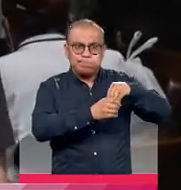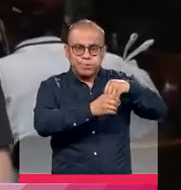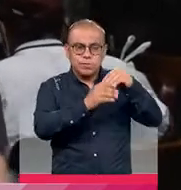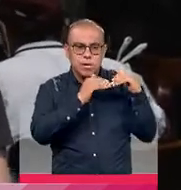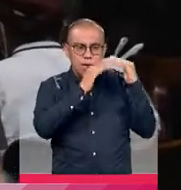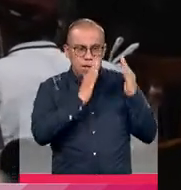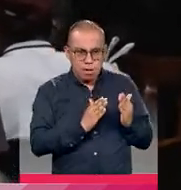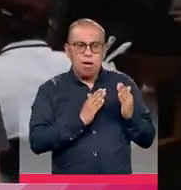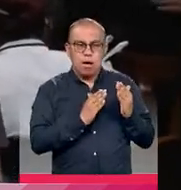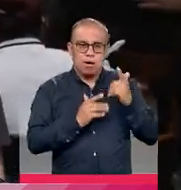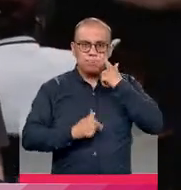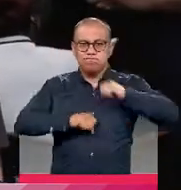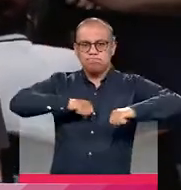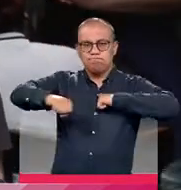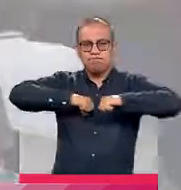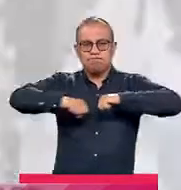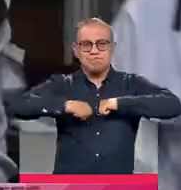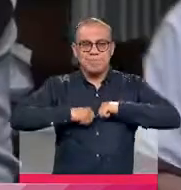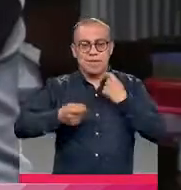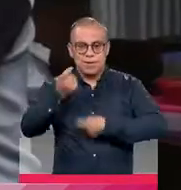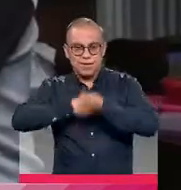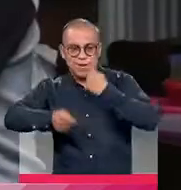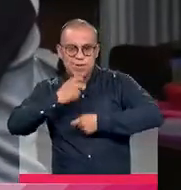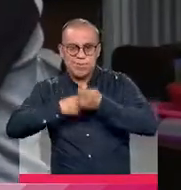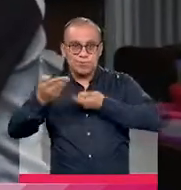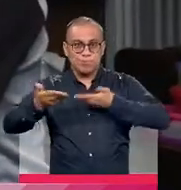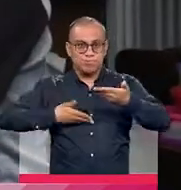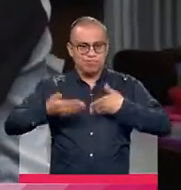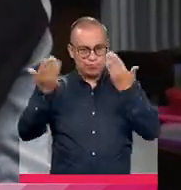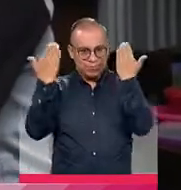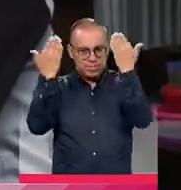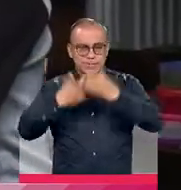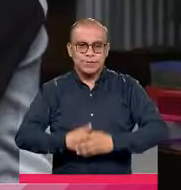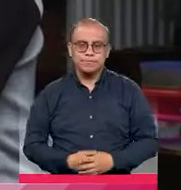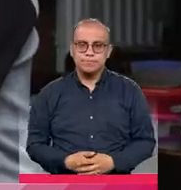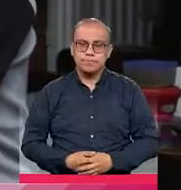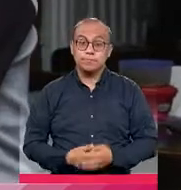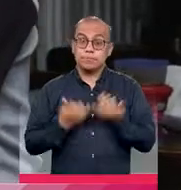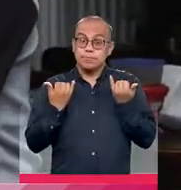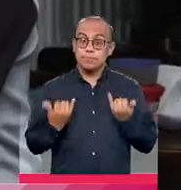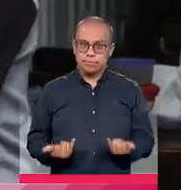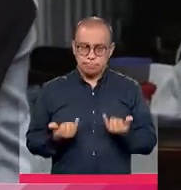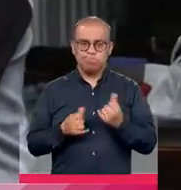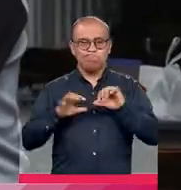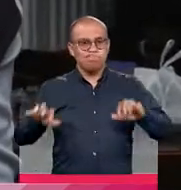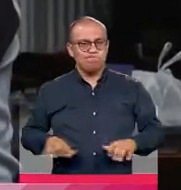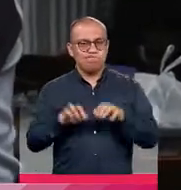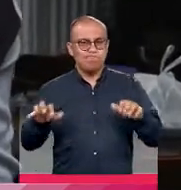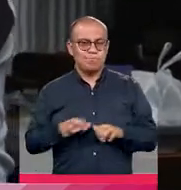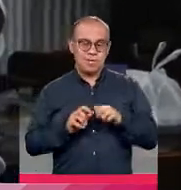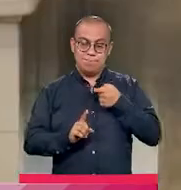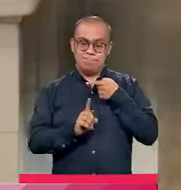gente necesita moverse, mover sus negocios. El hecho de que ya nos estemos reactivando es muy